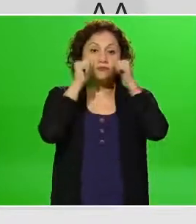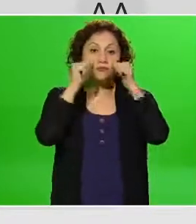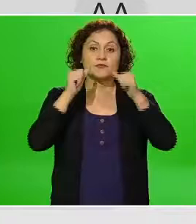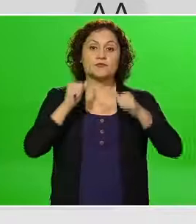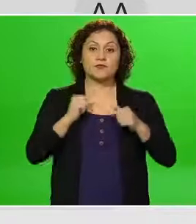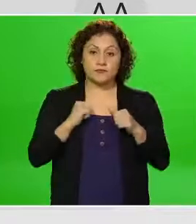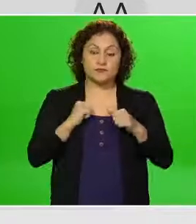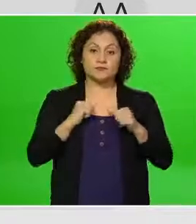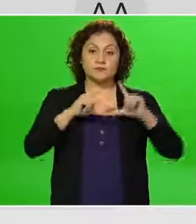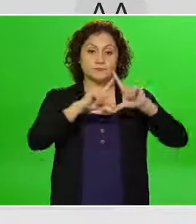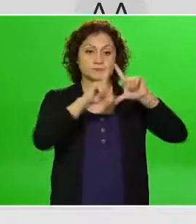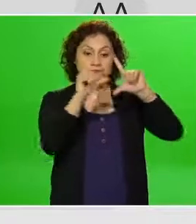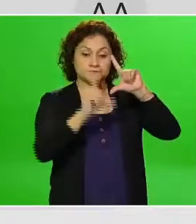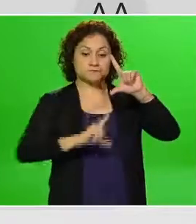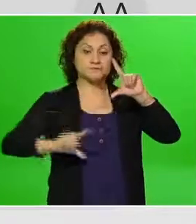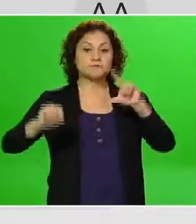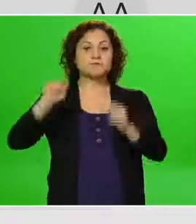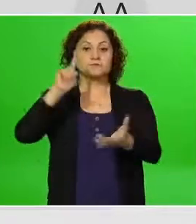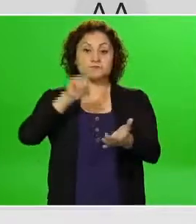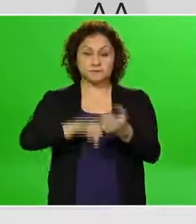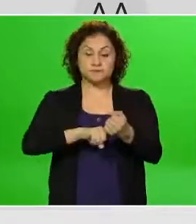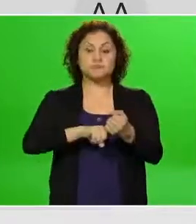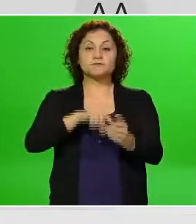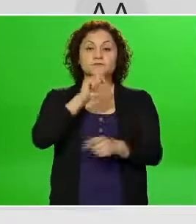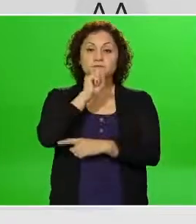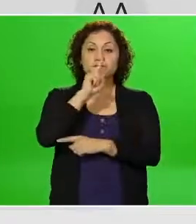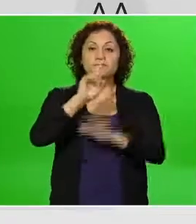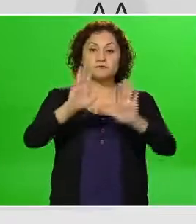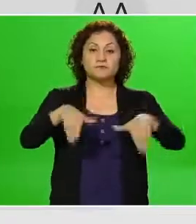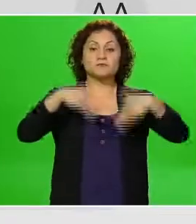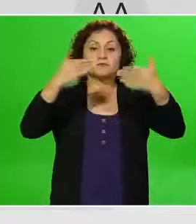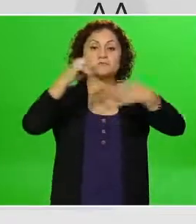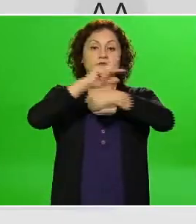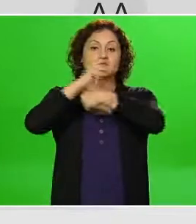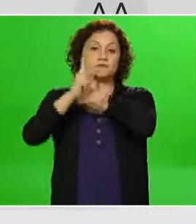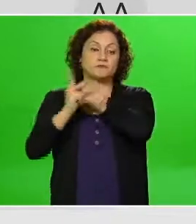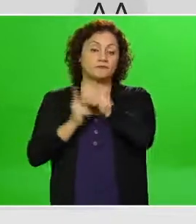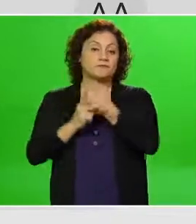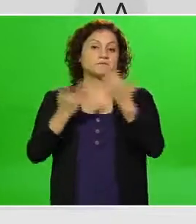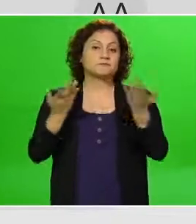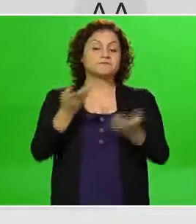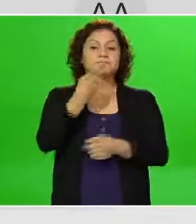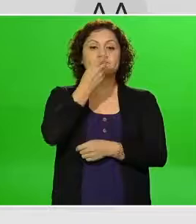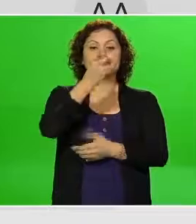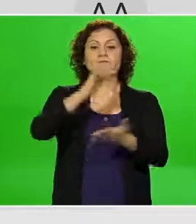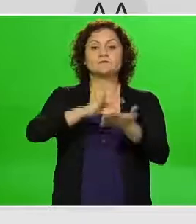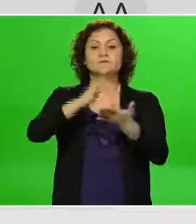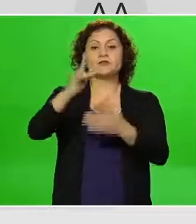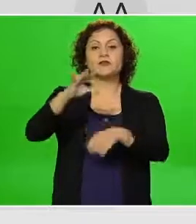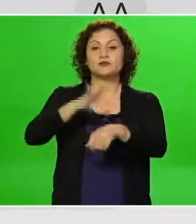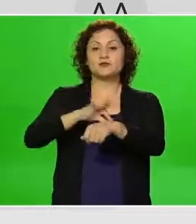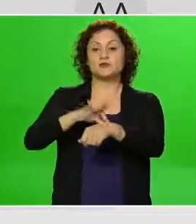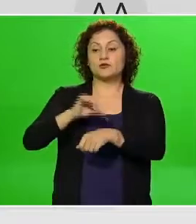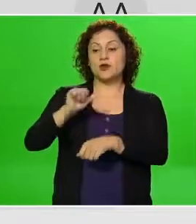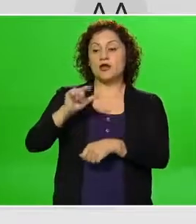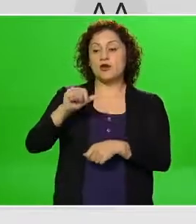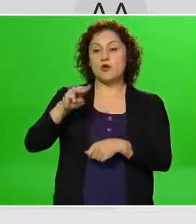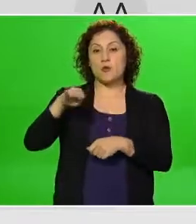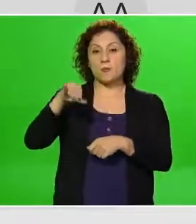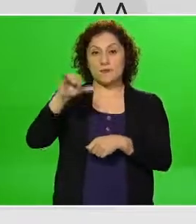nuestro territorio nacional y en algún país del extranjero. Y agradecemos el día de hoy al doctor José Luis Alomía en esta